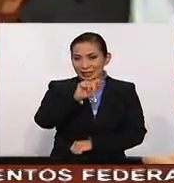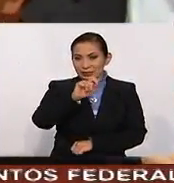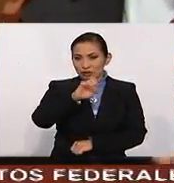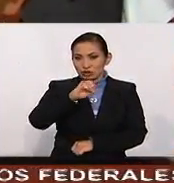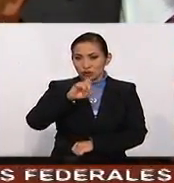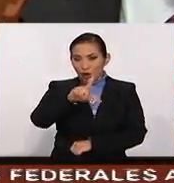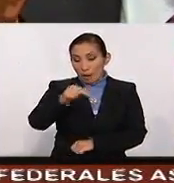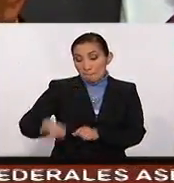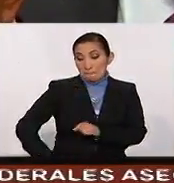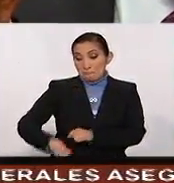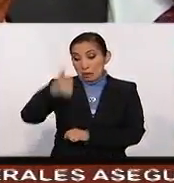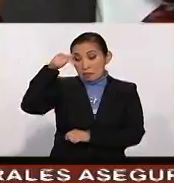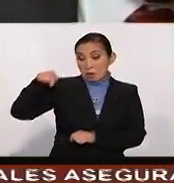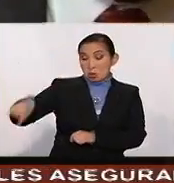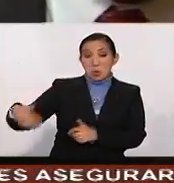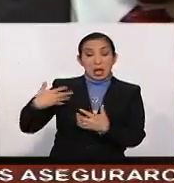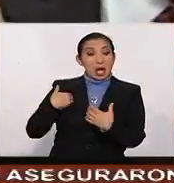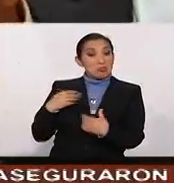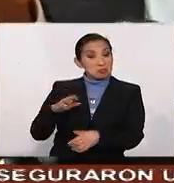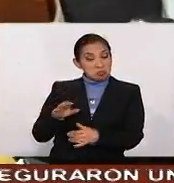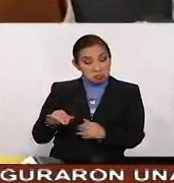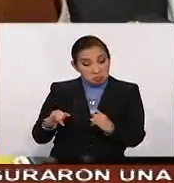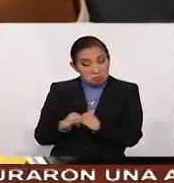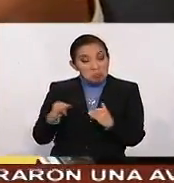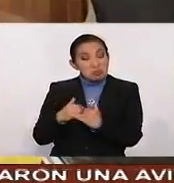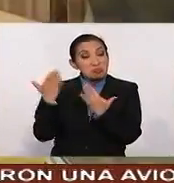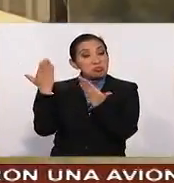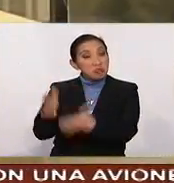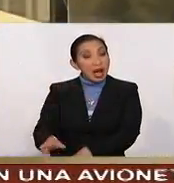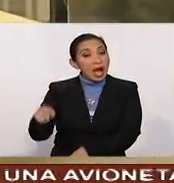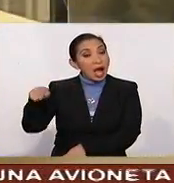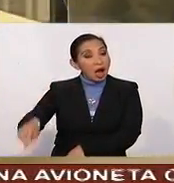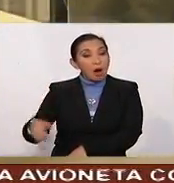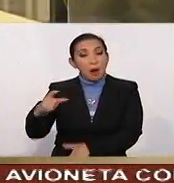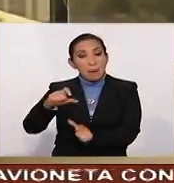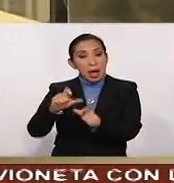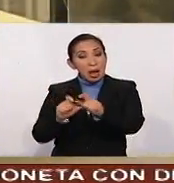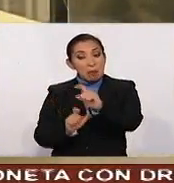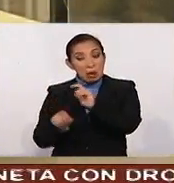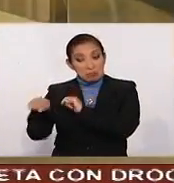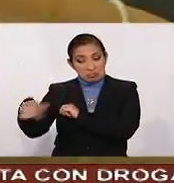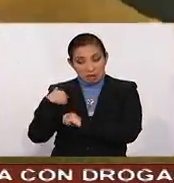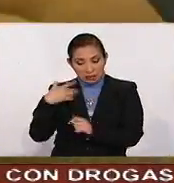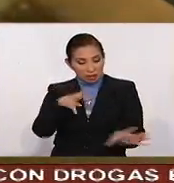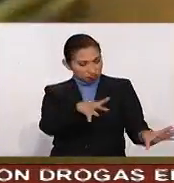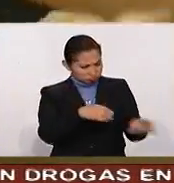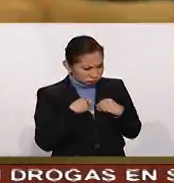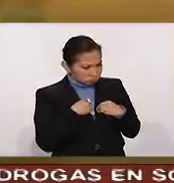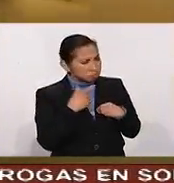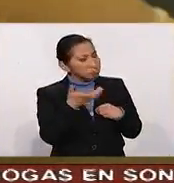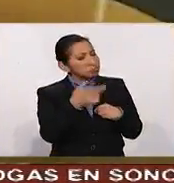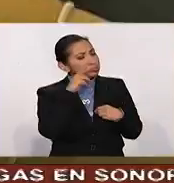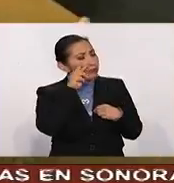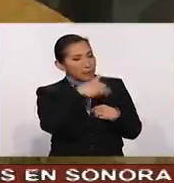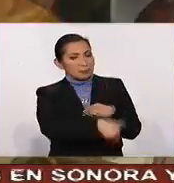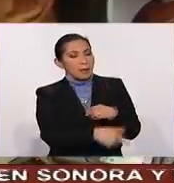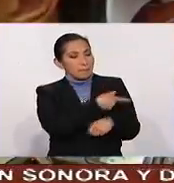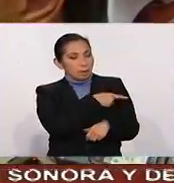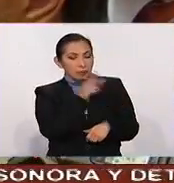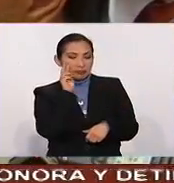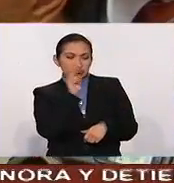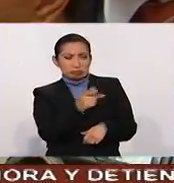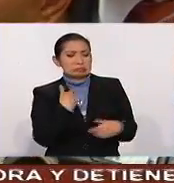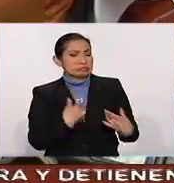que es la primera vez que una institución financiera como Banamex hace suyos también los indicadores de